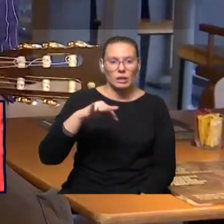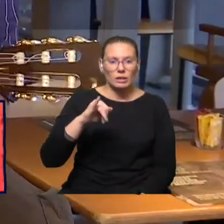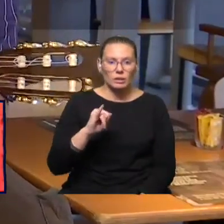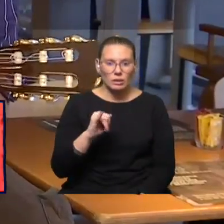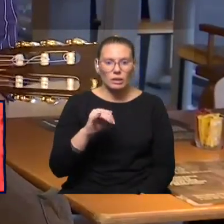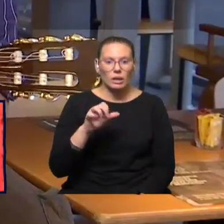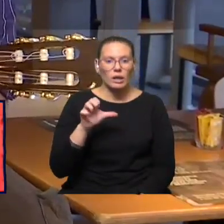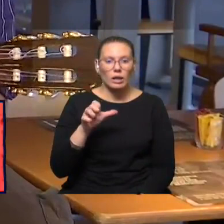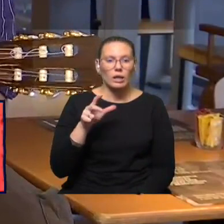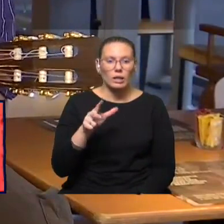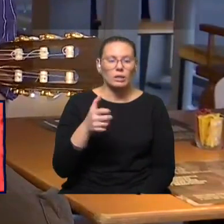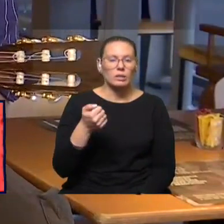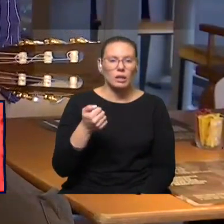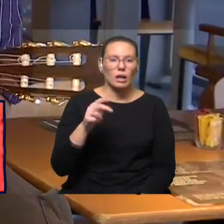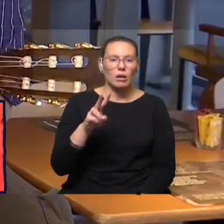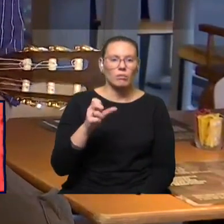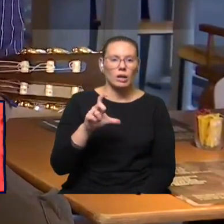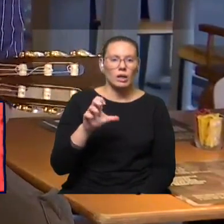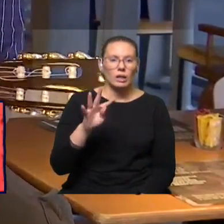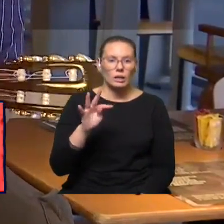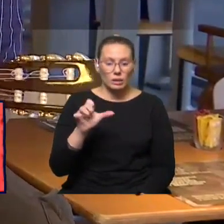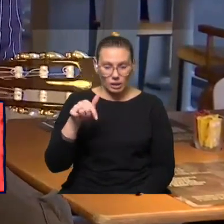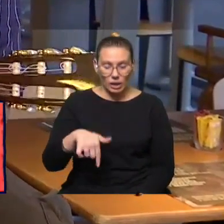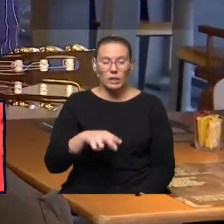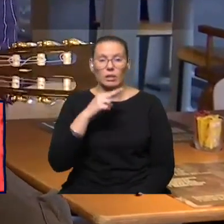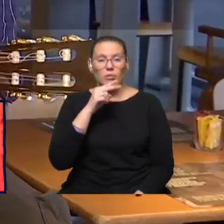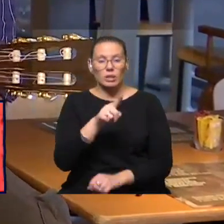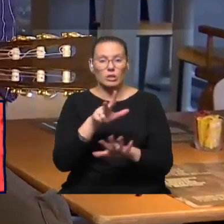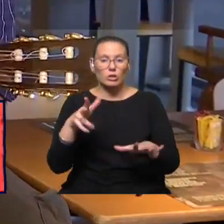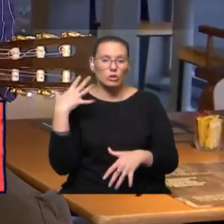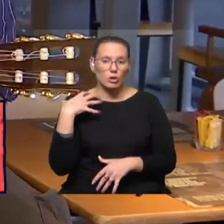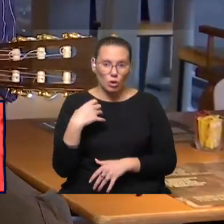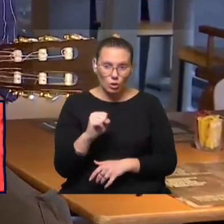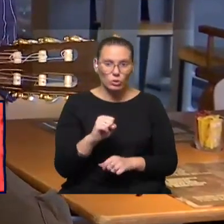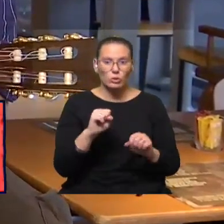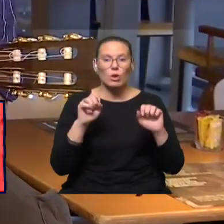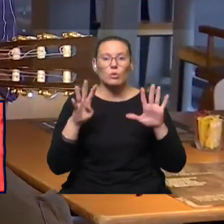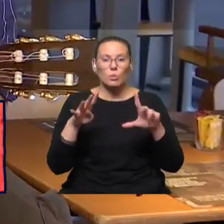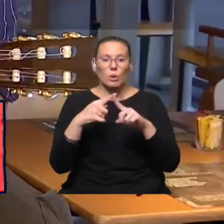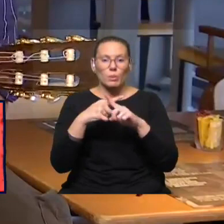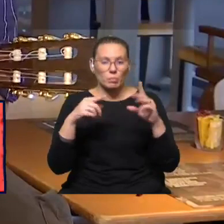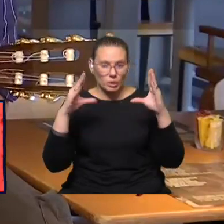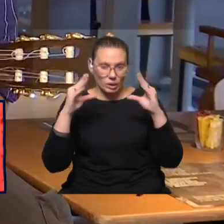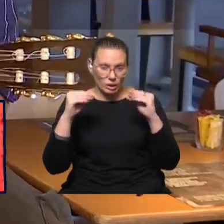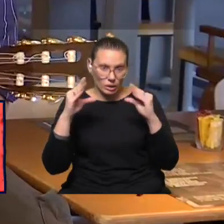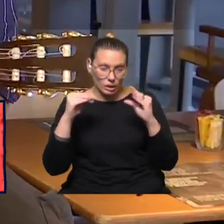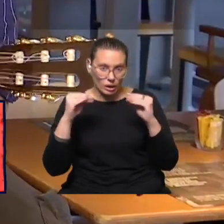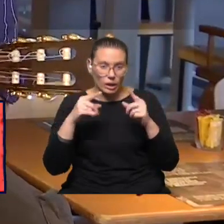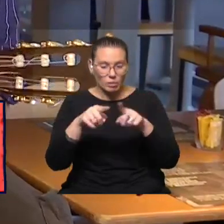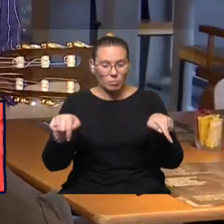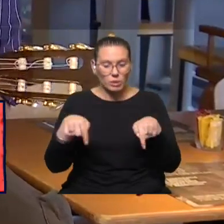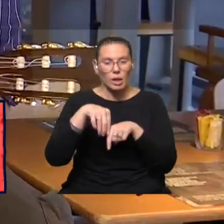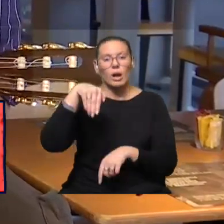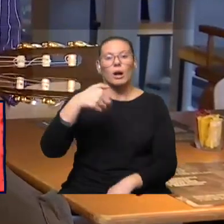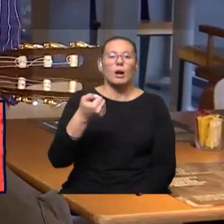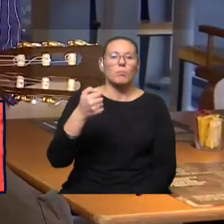echevalete que va a estar tocando este viernes 18 de agosto a las 21:30 horas en magnolio sala y de eso